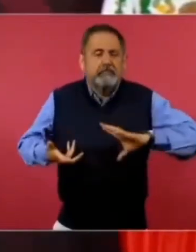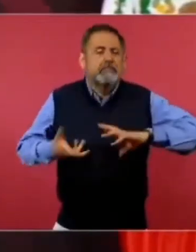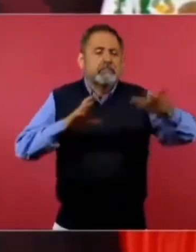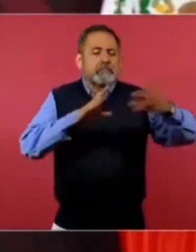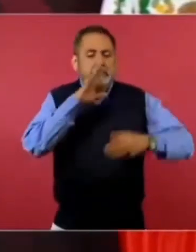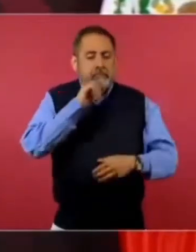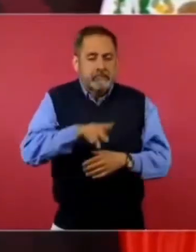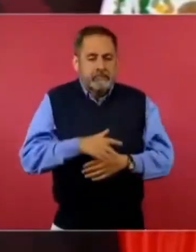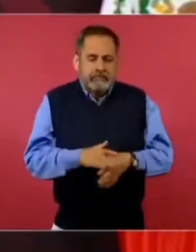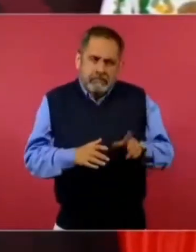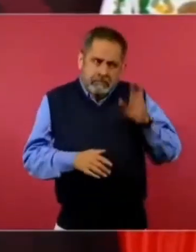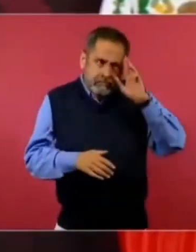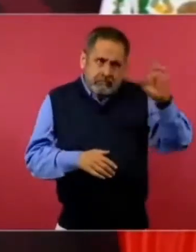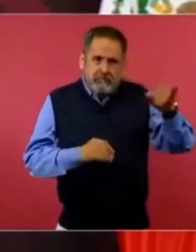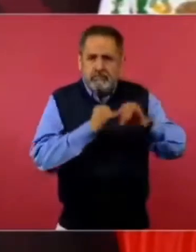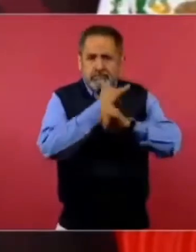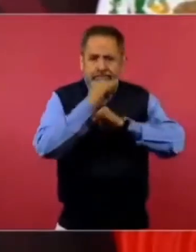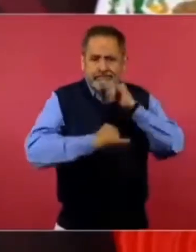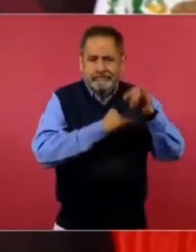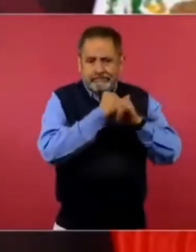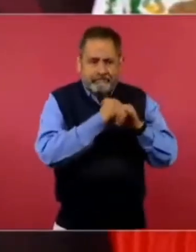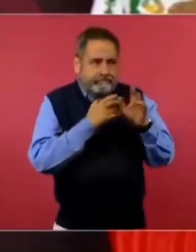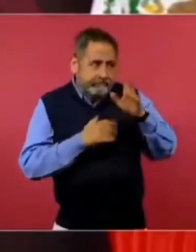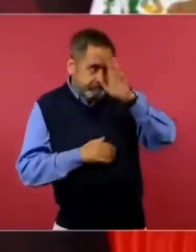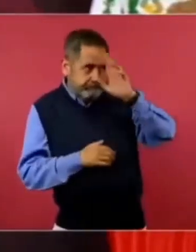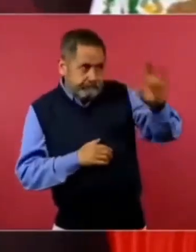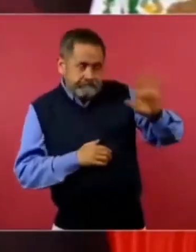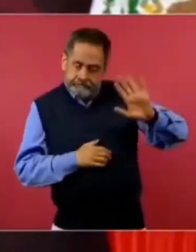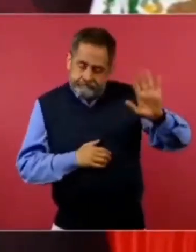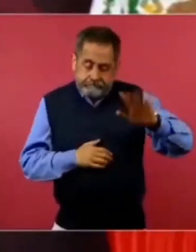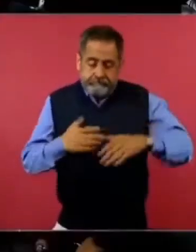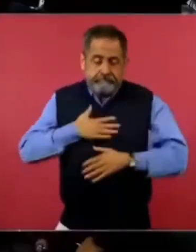los respetamos mucho, pero la política